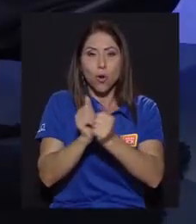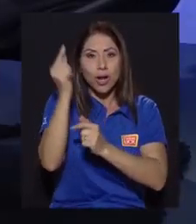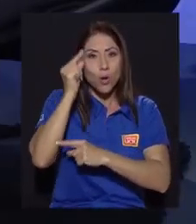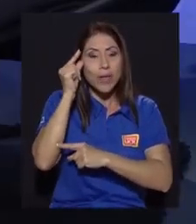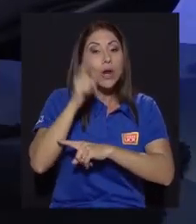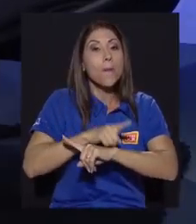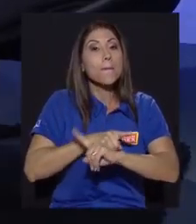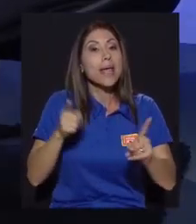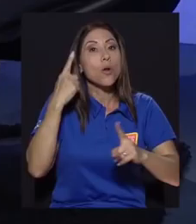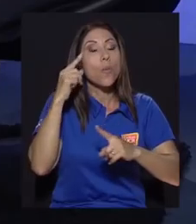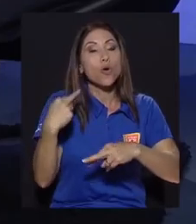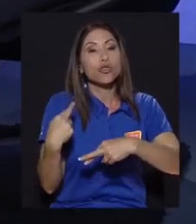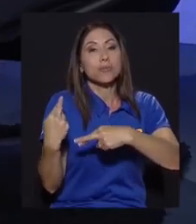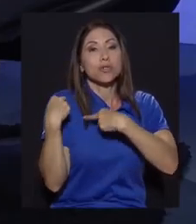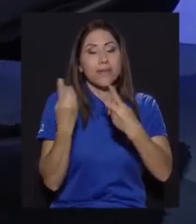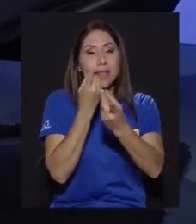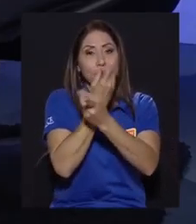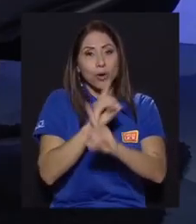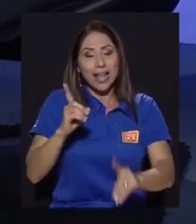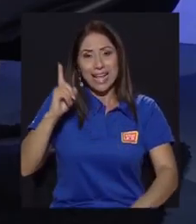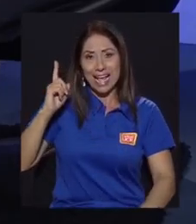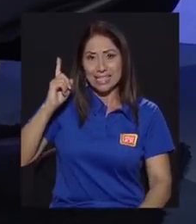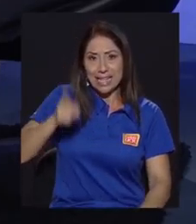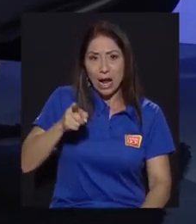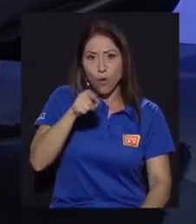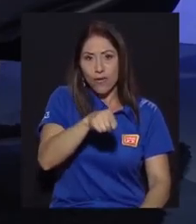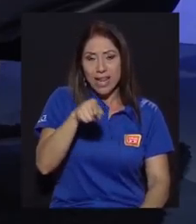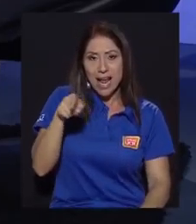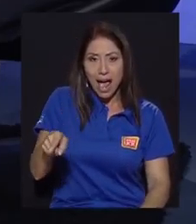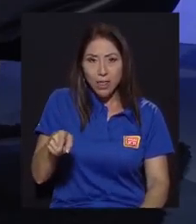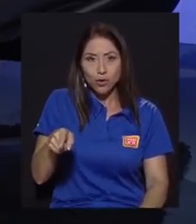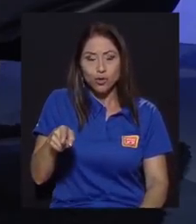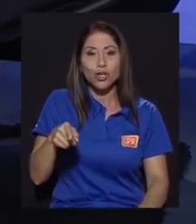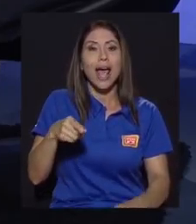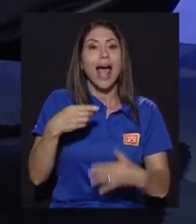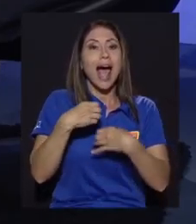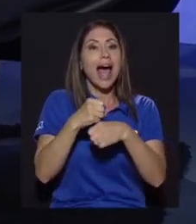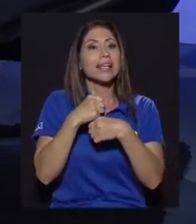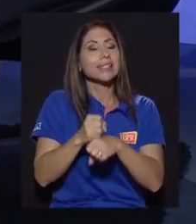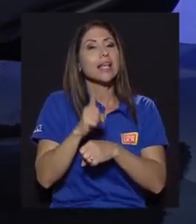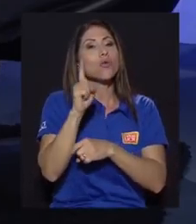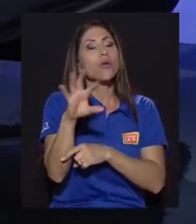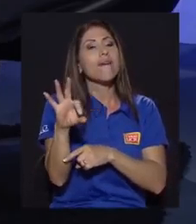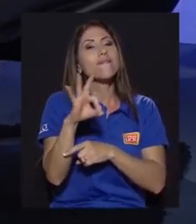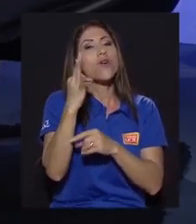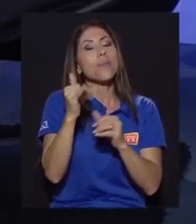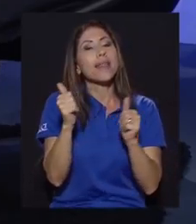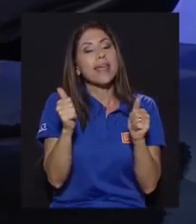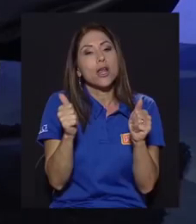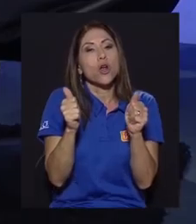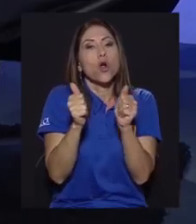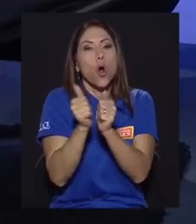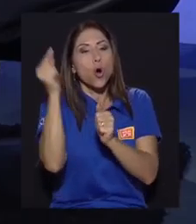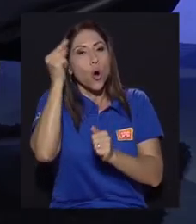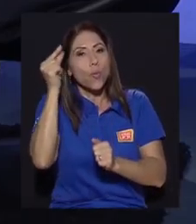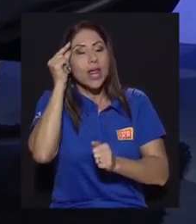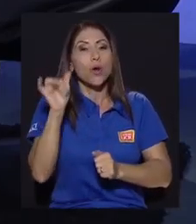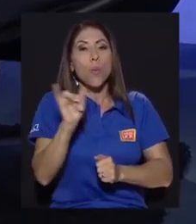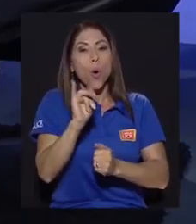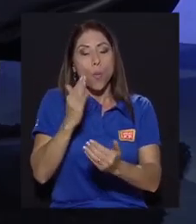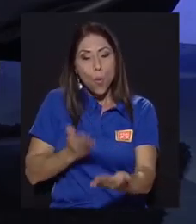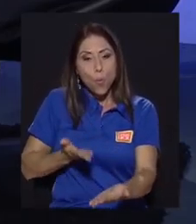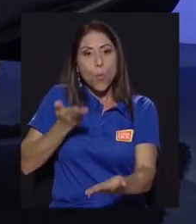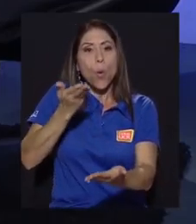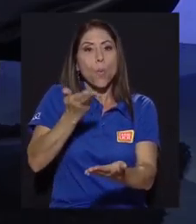por responsabilidad democrática a llegar a una fórmula de cogobierno como propone el